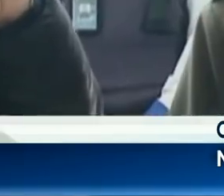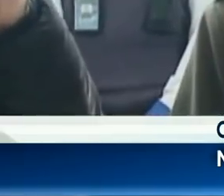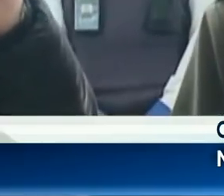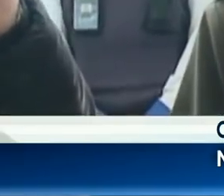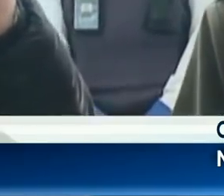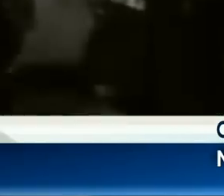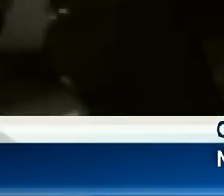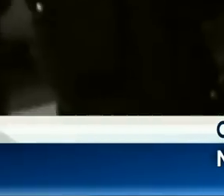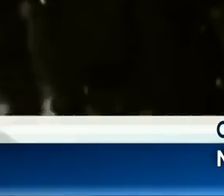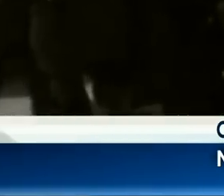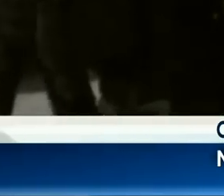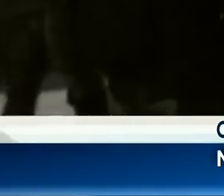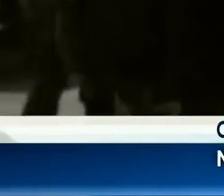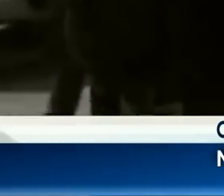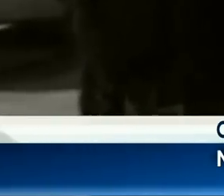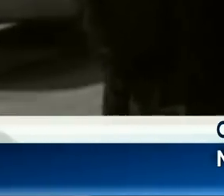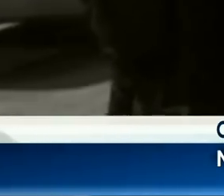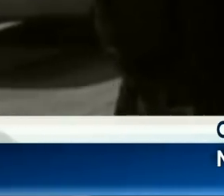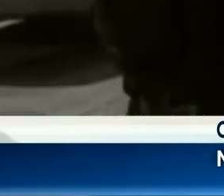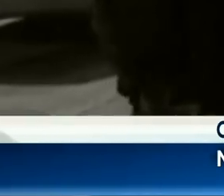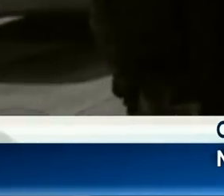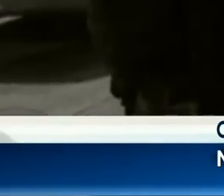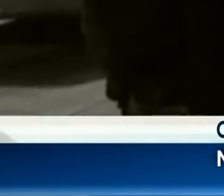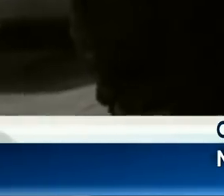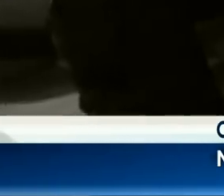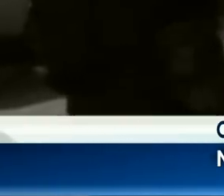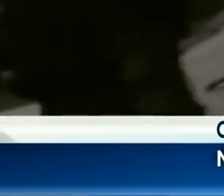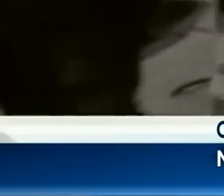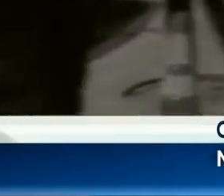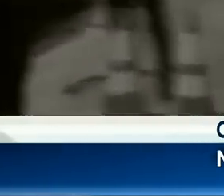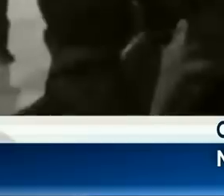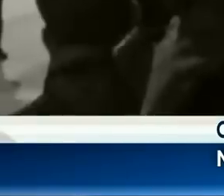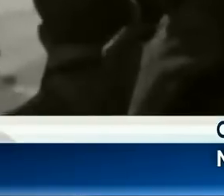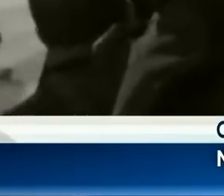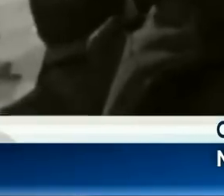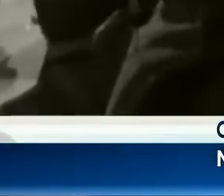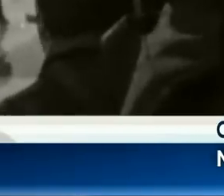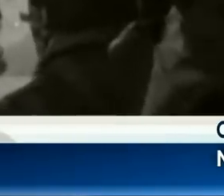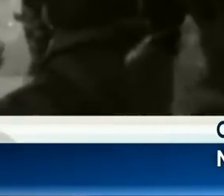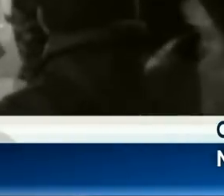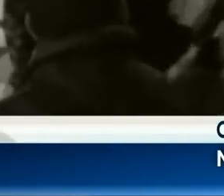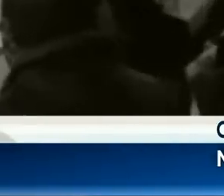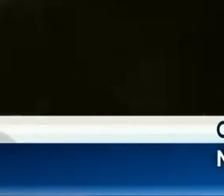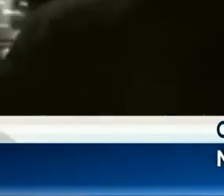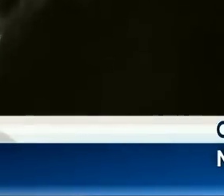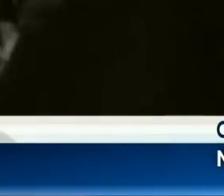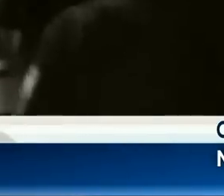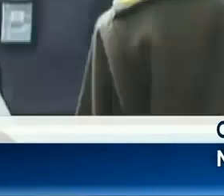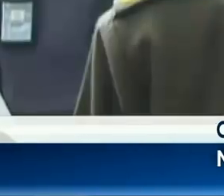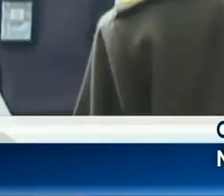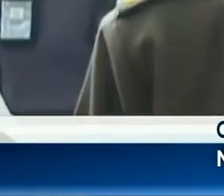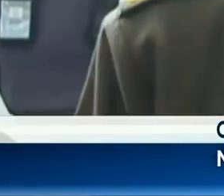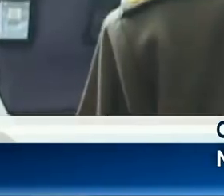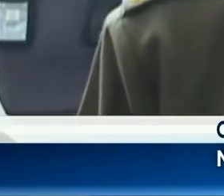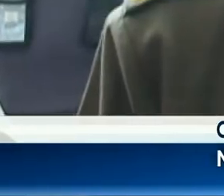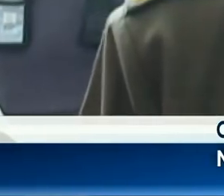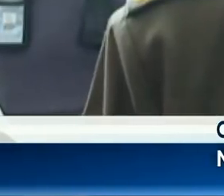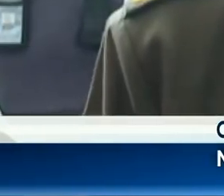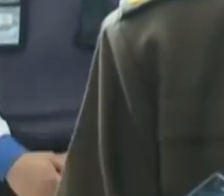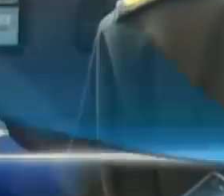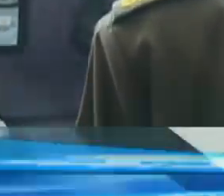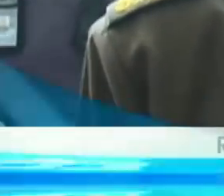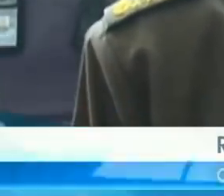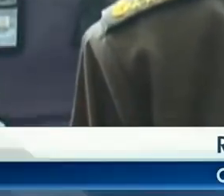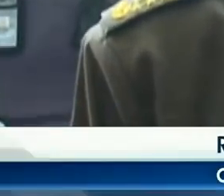Ramiro Mantilla, afirmó que lo que sí hay es un proceso técnico policial y explicó en qué consiste. Lo que se hace